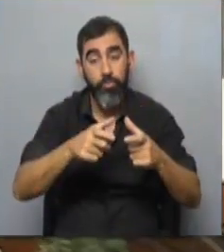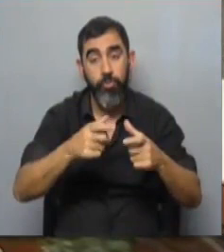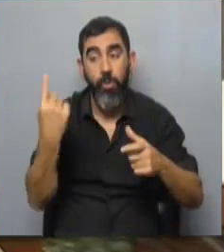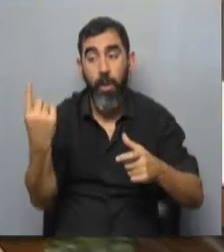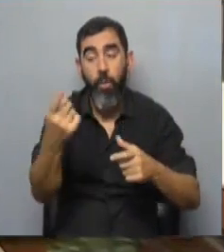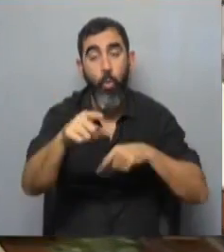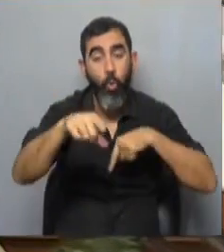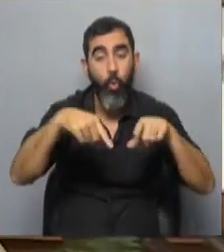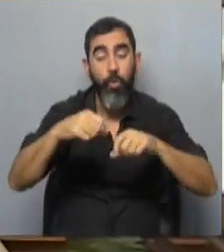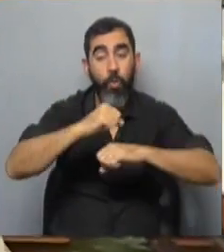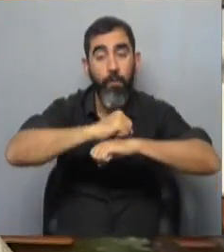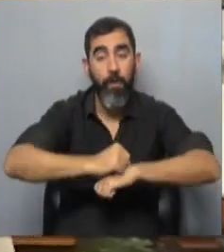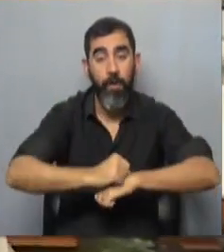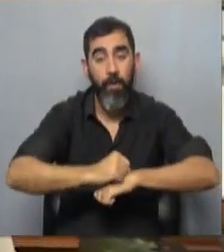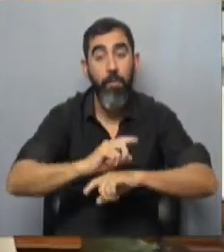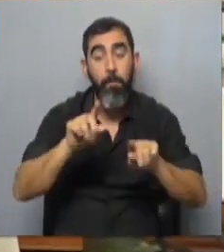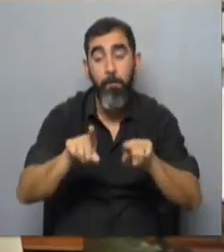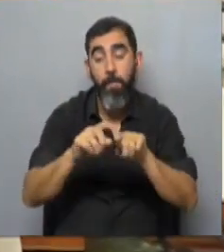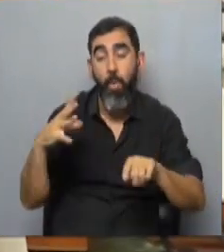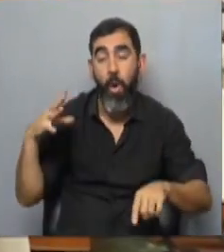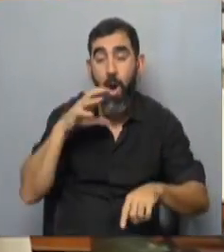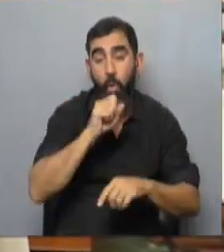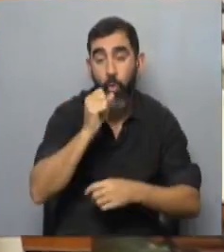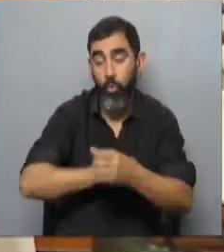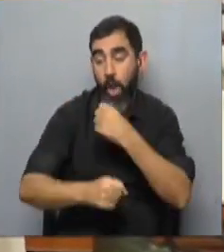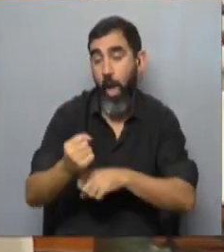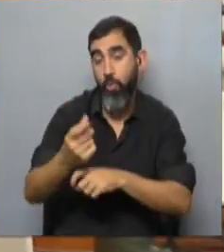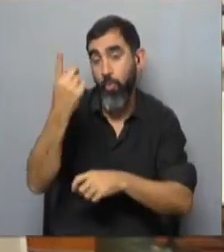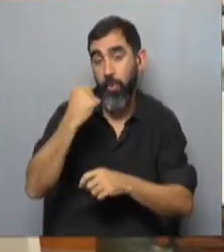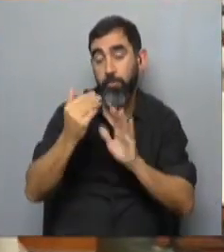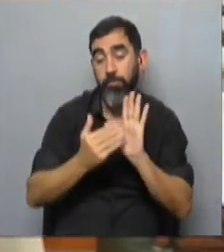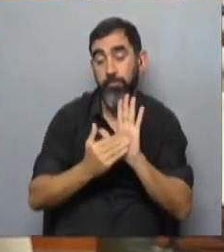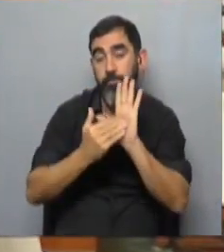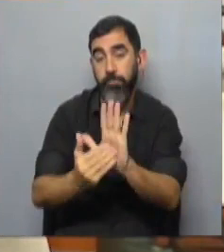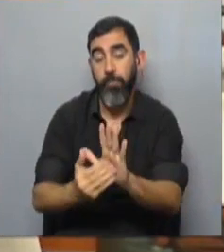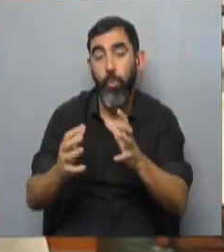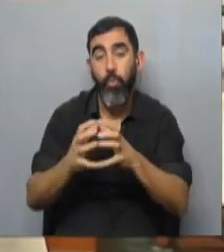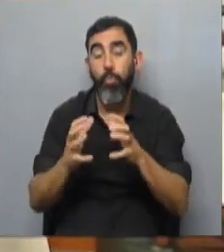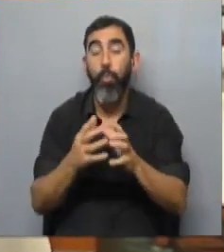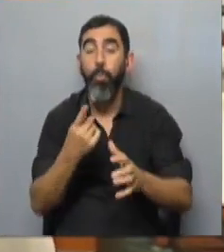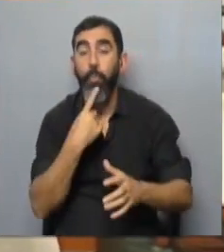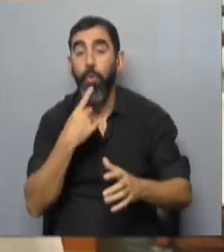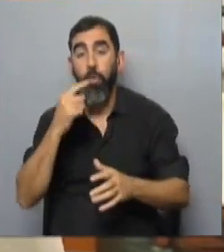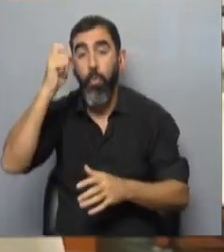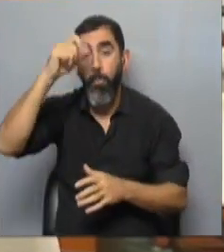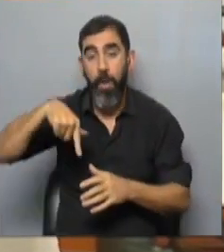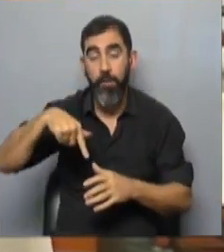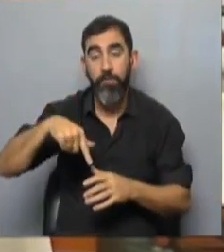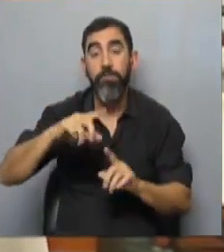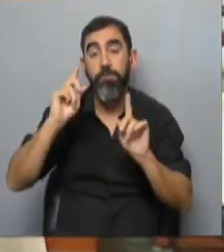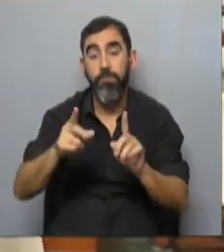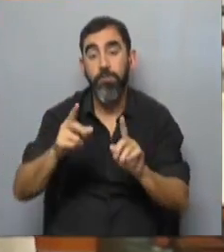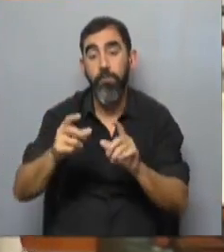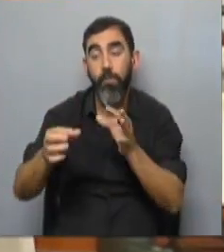cada coordinador de bancada, al igual que se hizo en el mes de agosto del año pasado, para poder presentarnos a todos los partidos políticos el plan y tomar